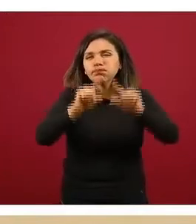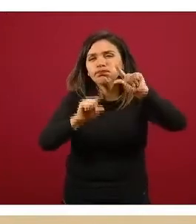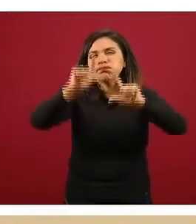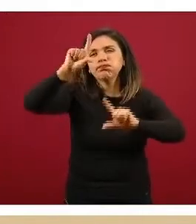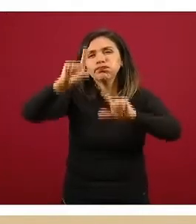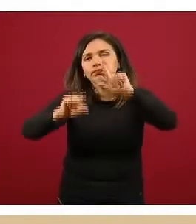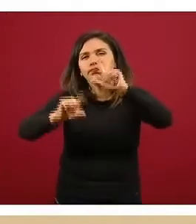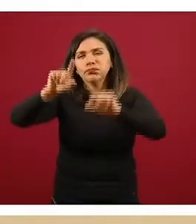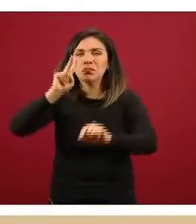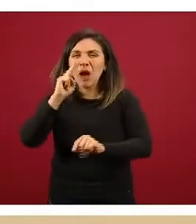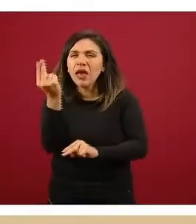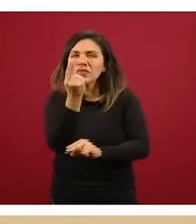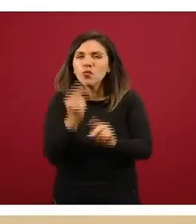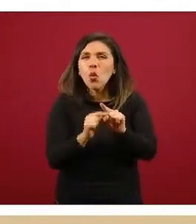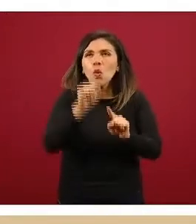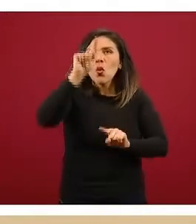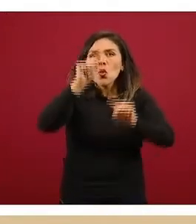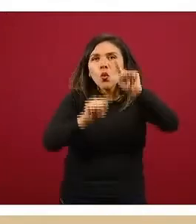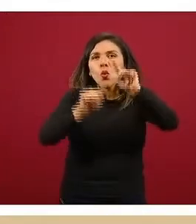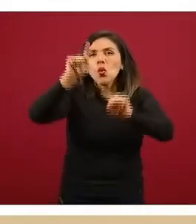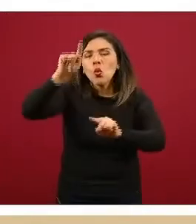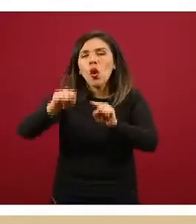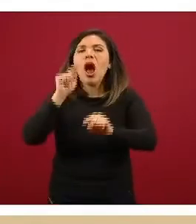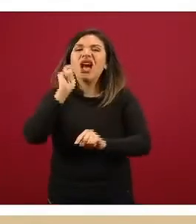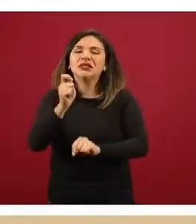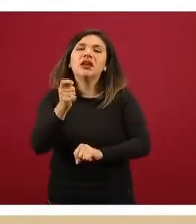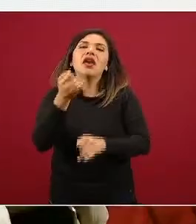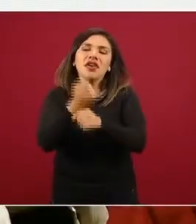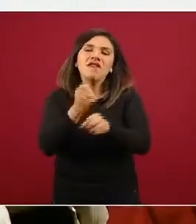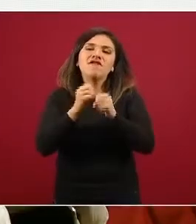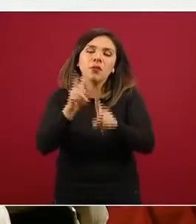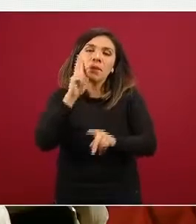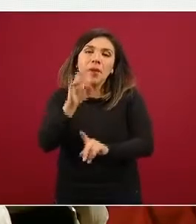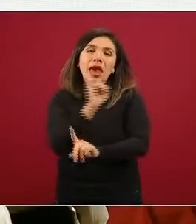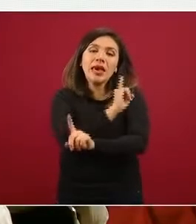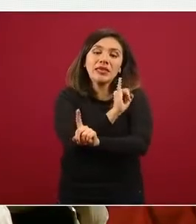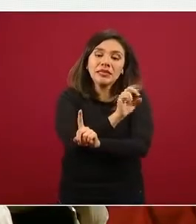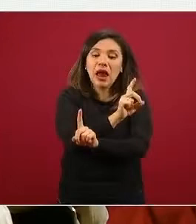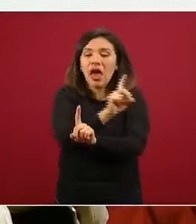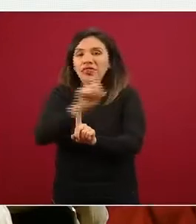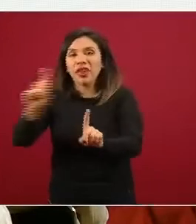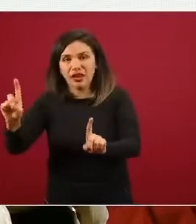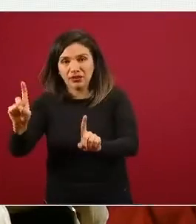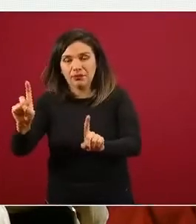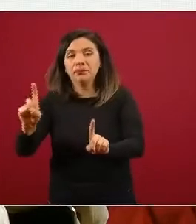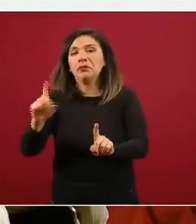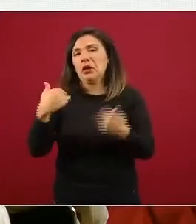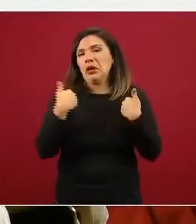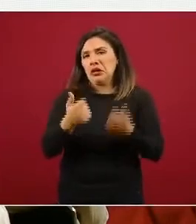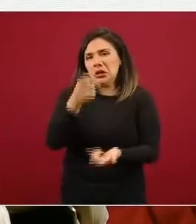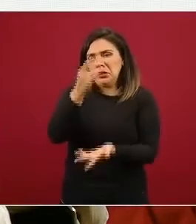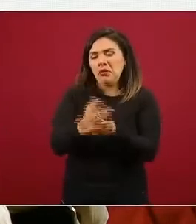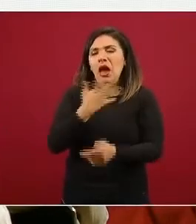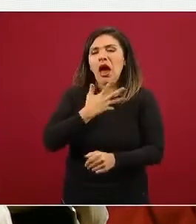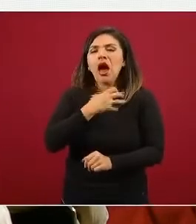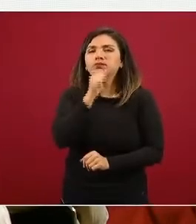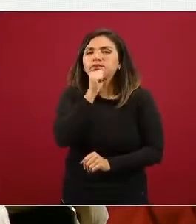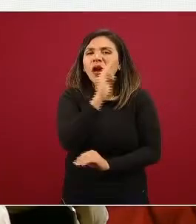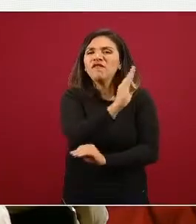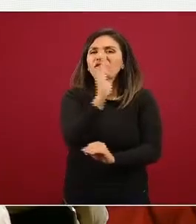se dibuja, se presentan datos de izquierda a derecha. Para muy pronta referencia están aquí las